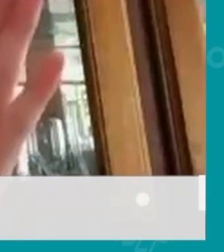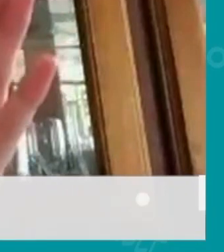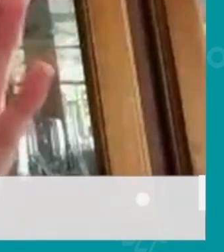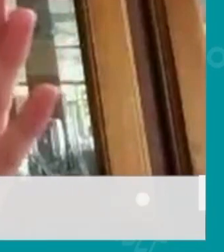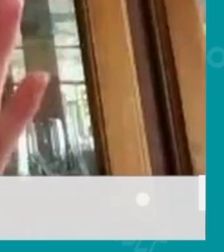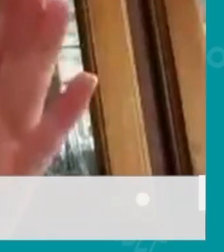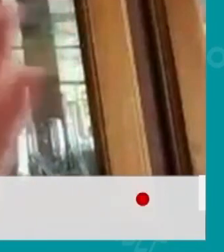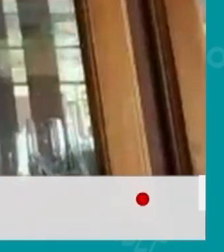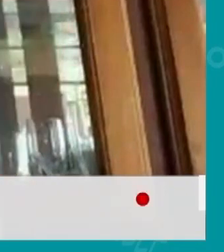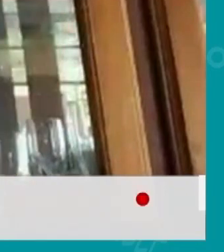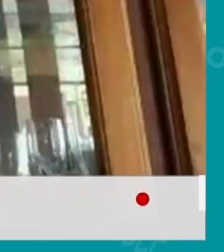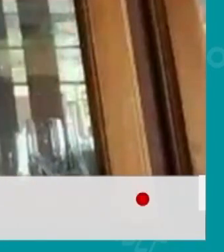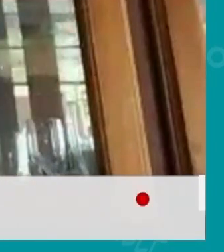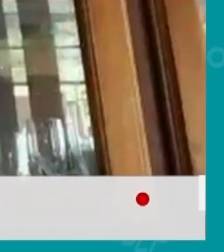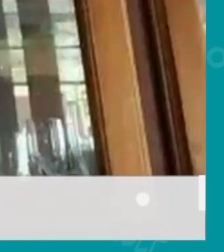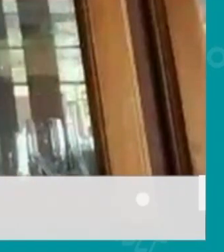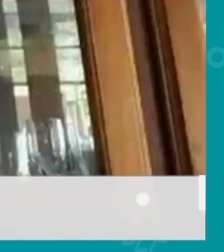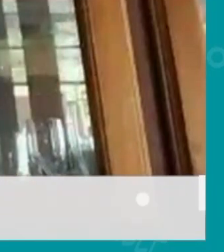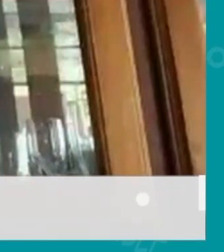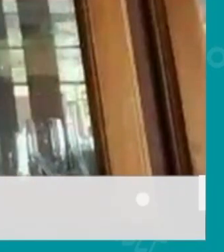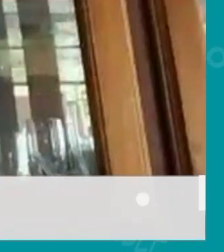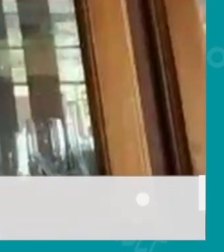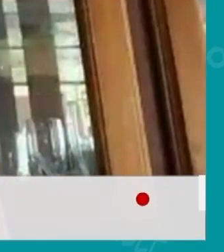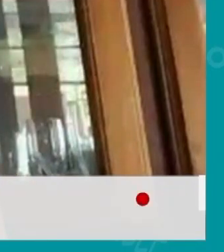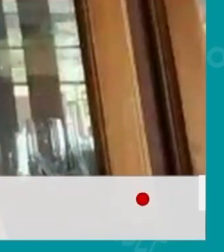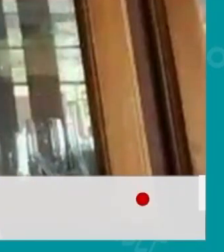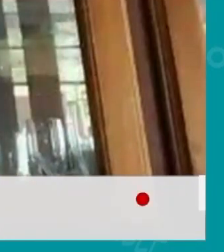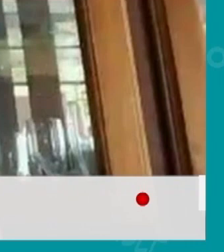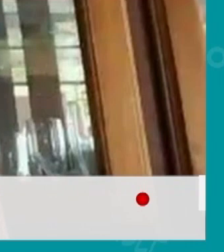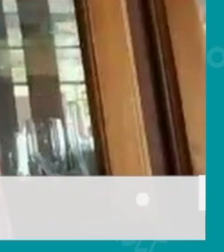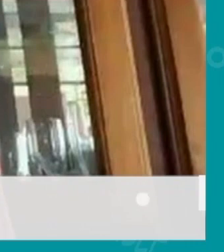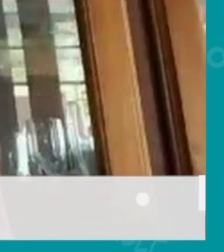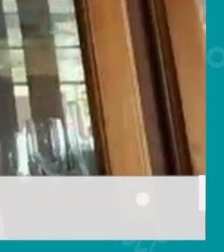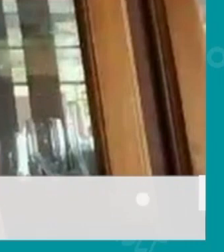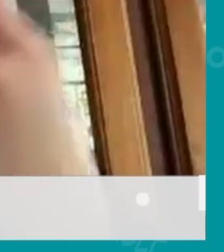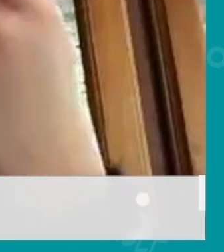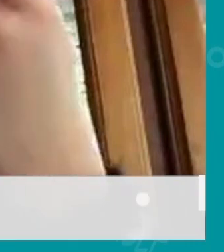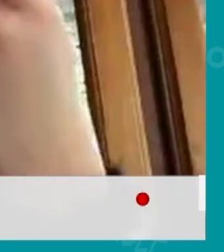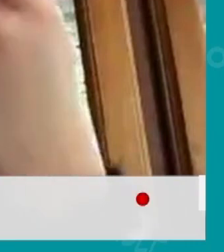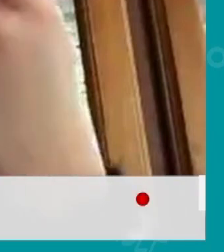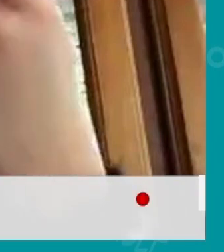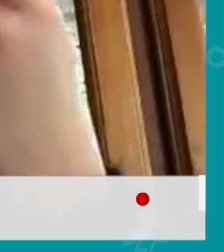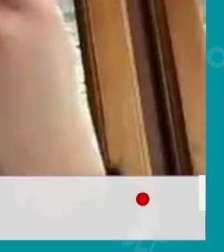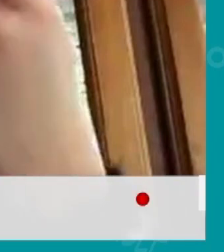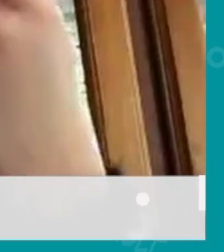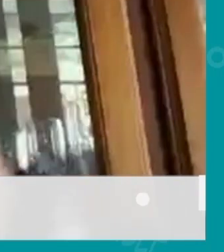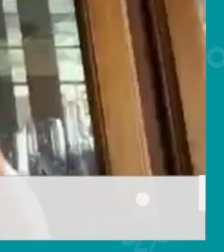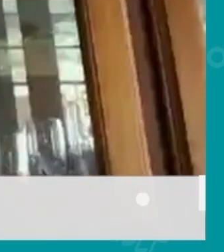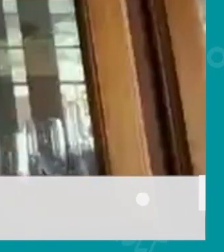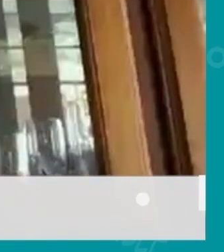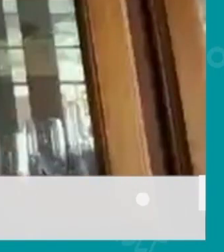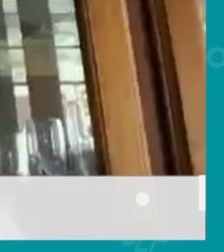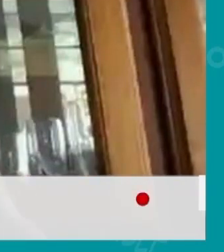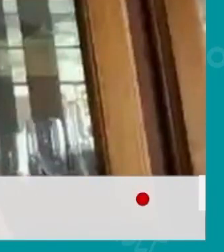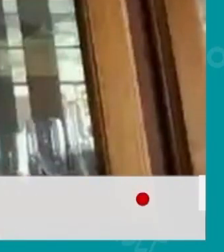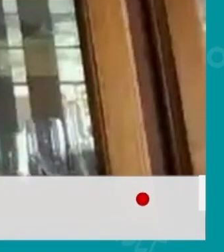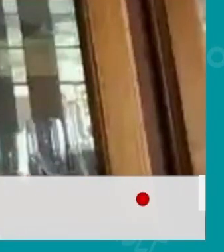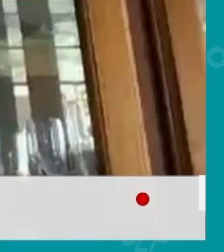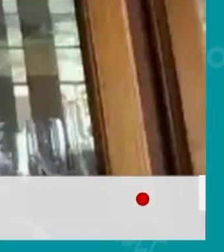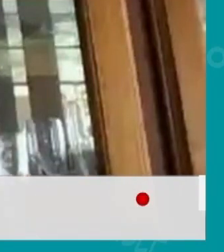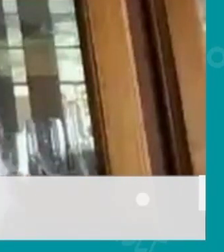Cuando está bajito no alcanzo a percibir nada. Necesito estar muy fuerte. También cuando las personas gritan muy